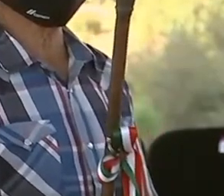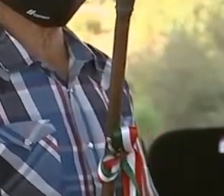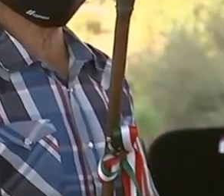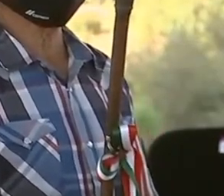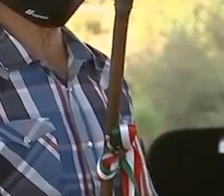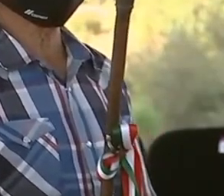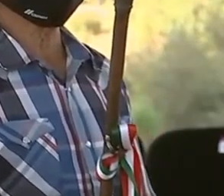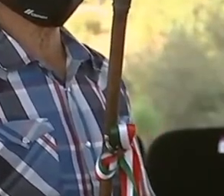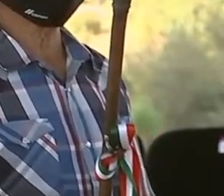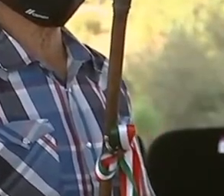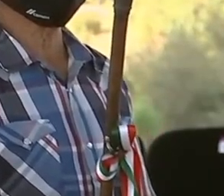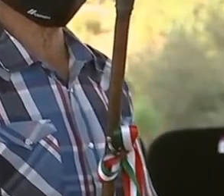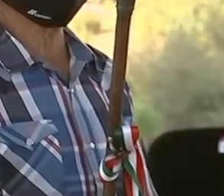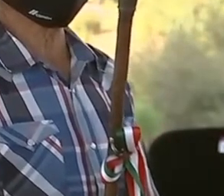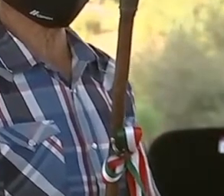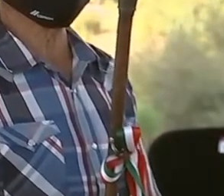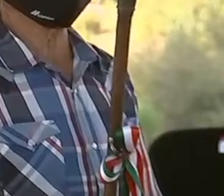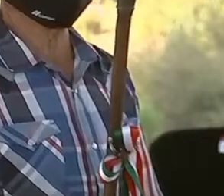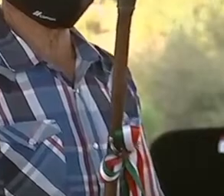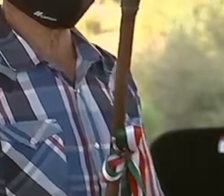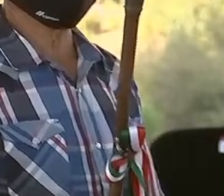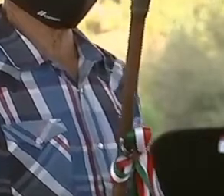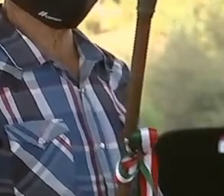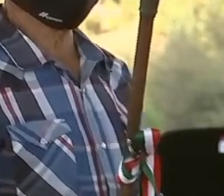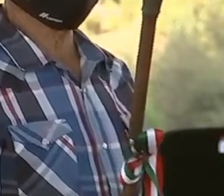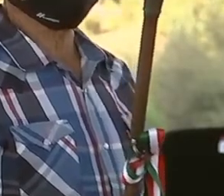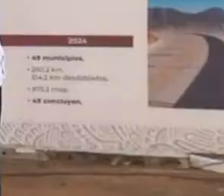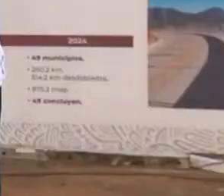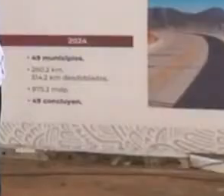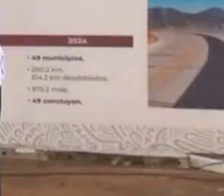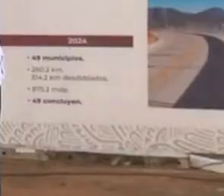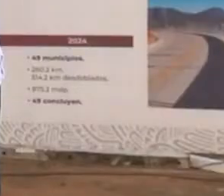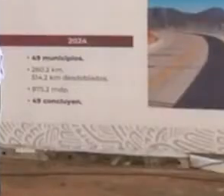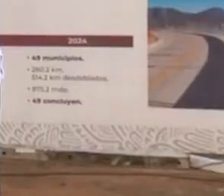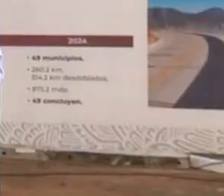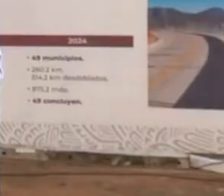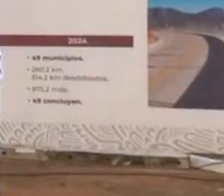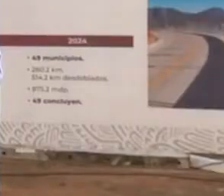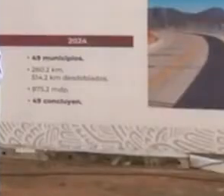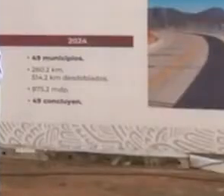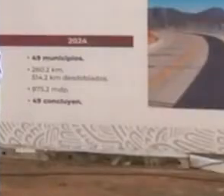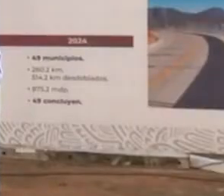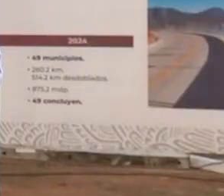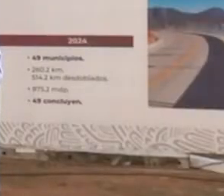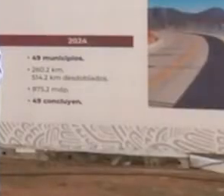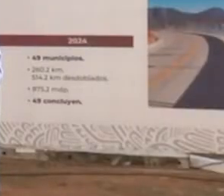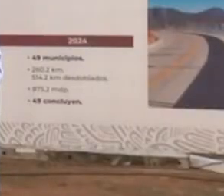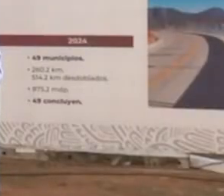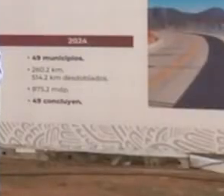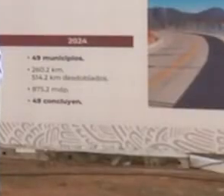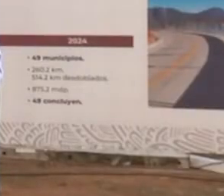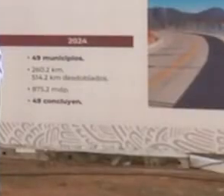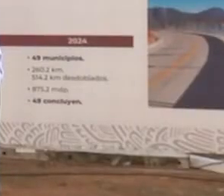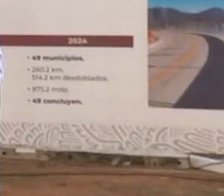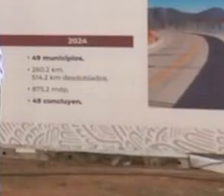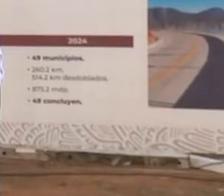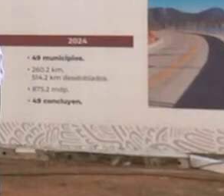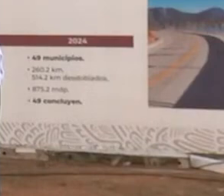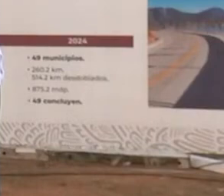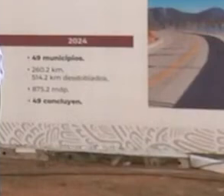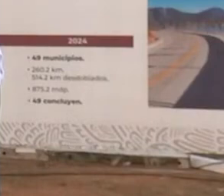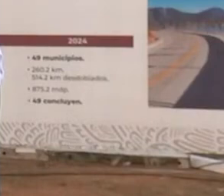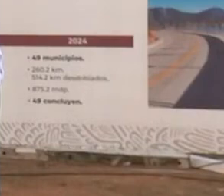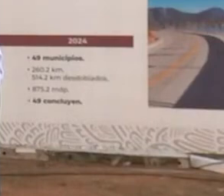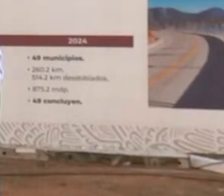comunitario, el establecimiento de los comités pro caminos y de nuestra parte la asesoría técnica y la capacitación. Y nos